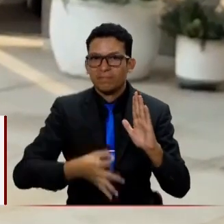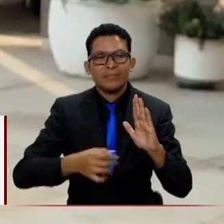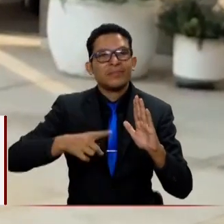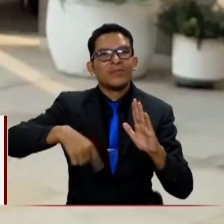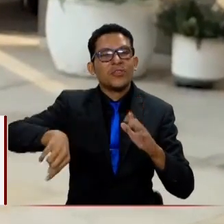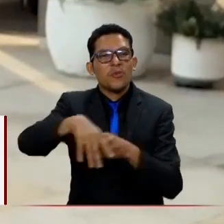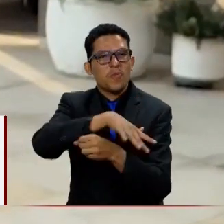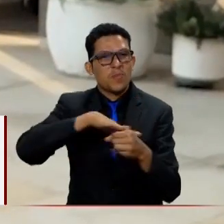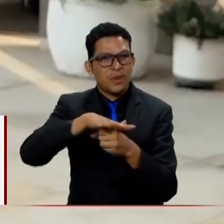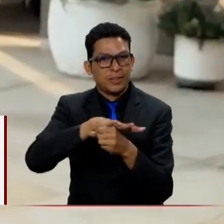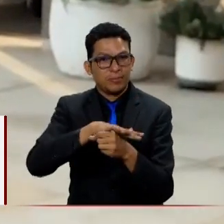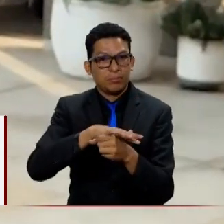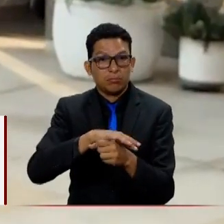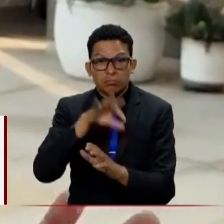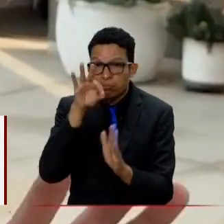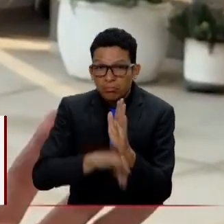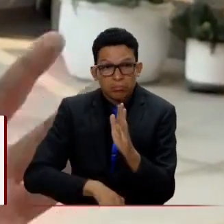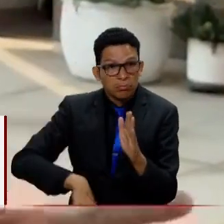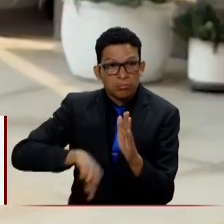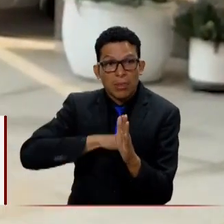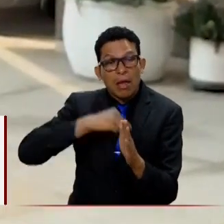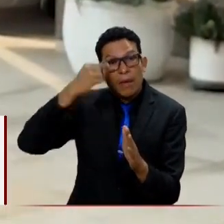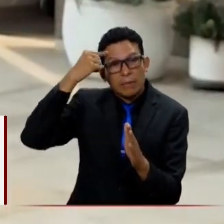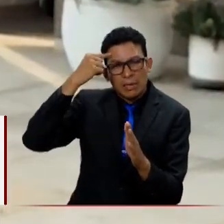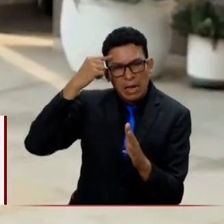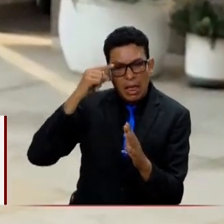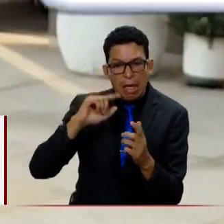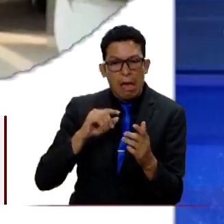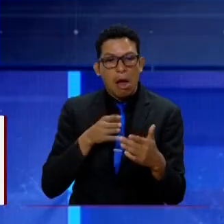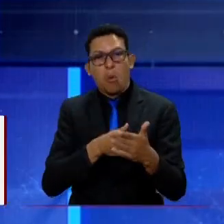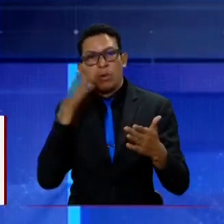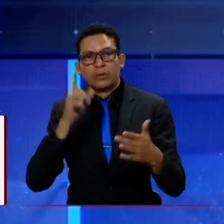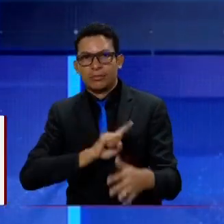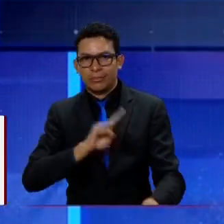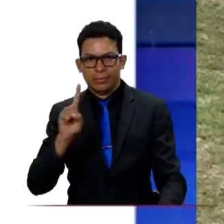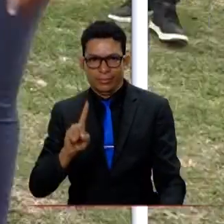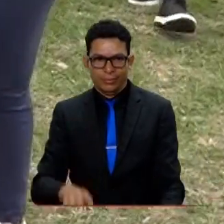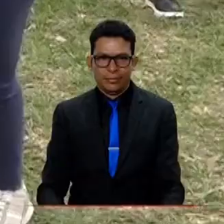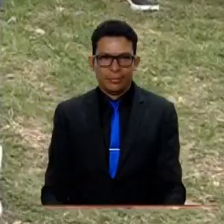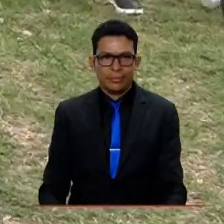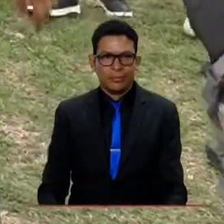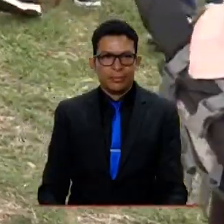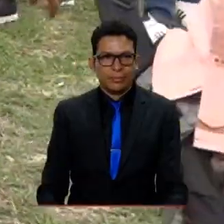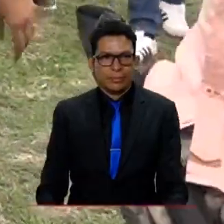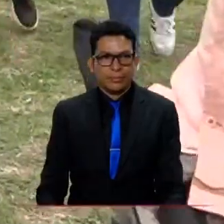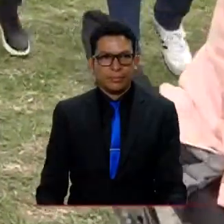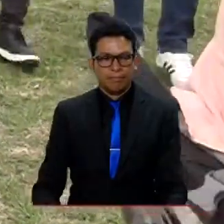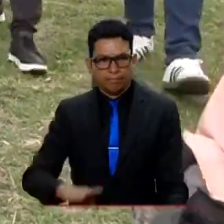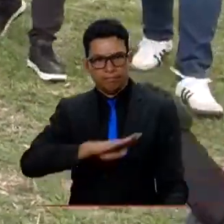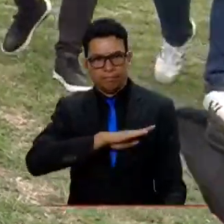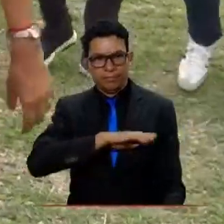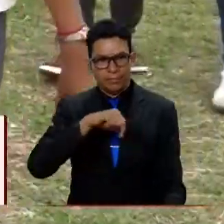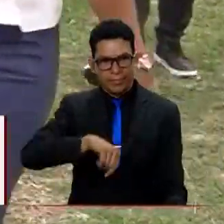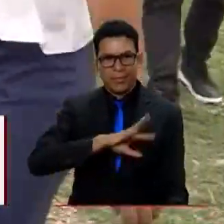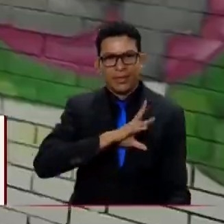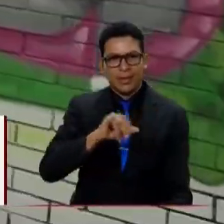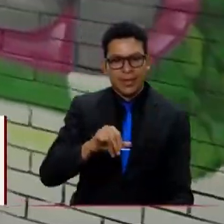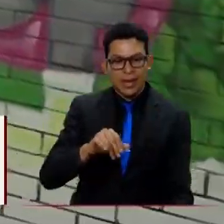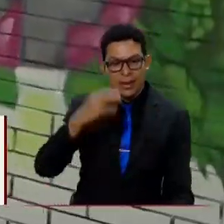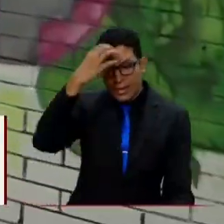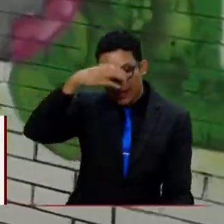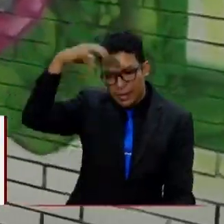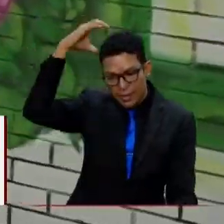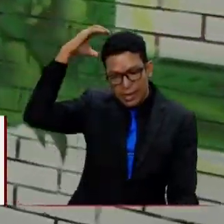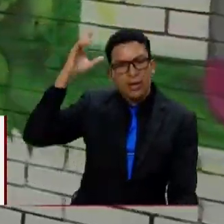los barrios. Entonces, en ningún momento se puede malinterpretar que es en contra de la COP. El alcalde de Cali, Alejandro Eder, visitó el